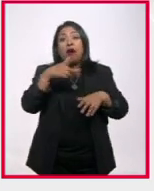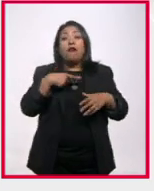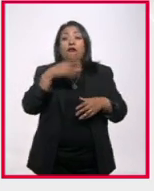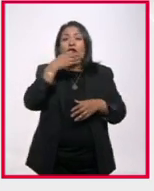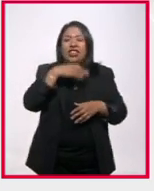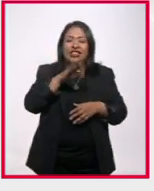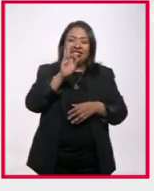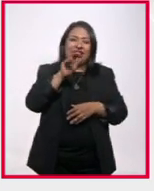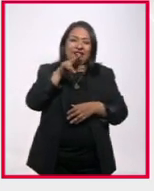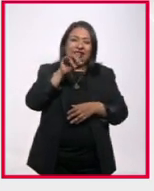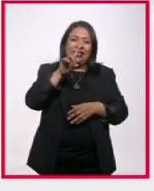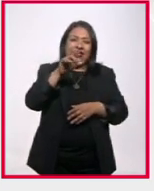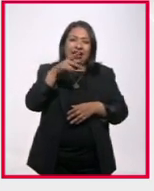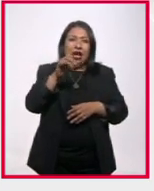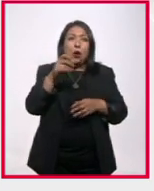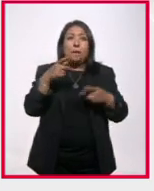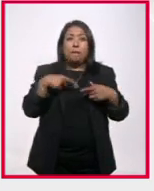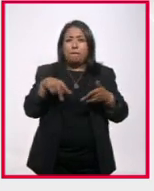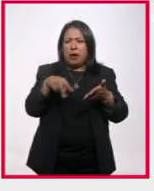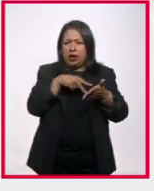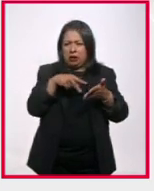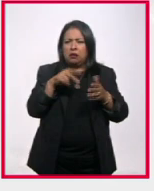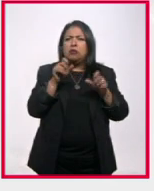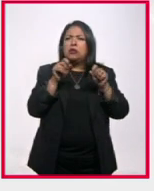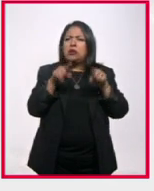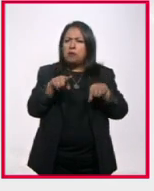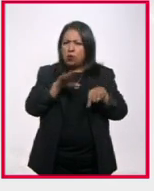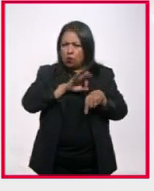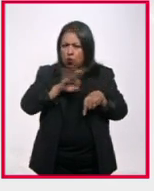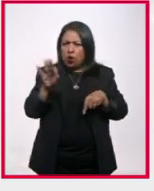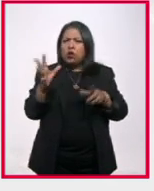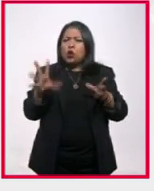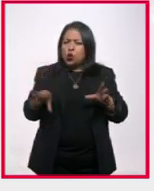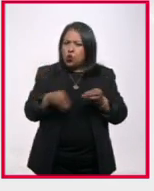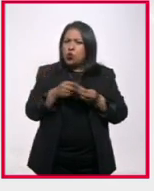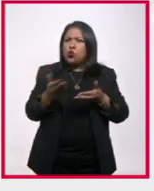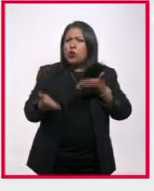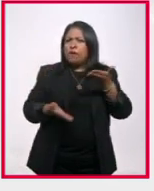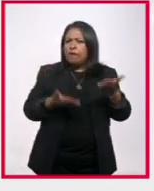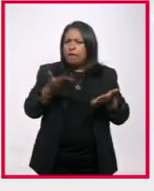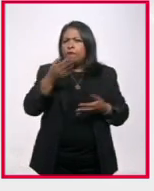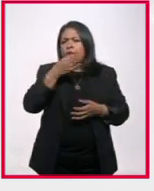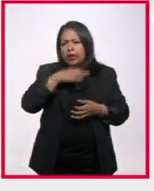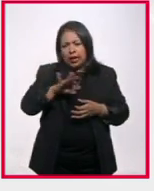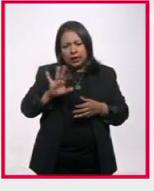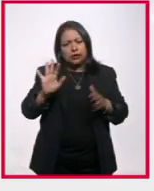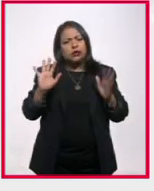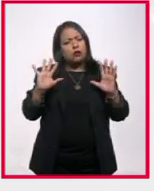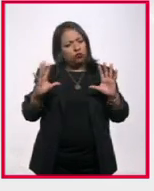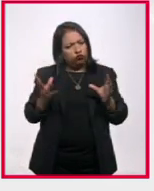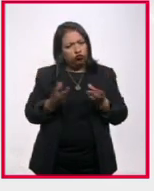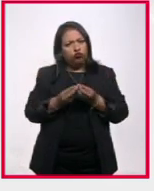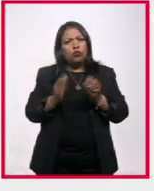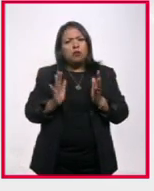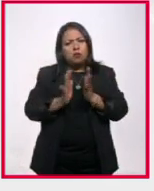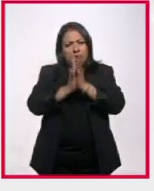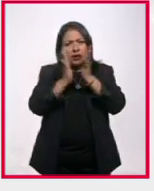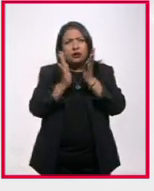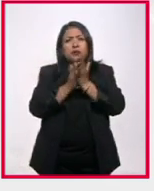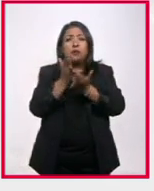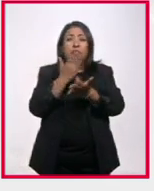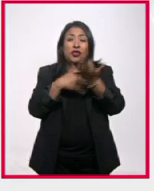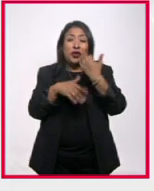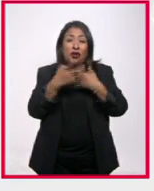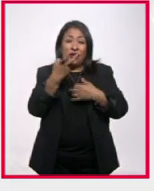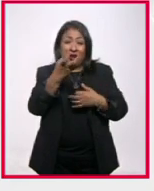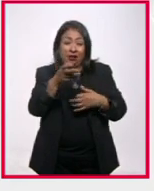fandangos, bailarines de ballet folclórico también son parte del fandango, llegan y son parte de ello. Y en todo este movimiento,